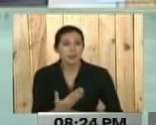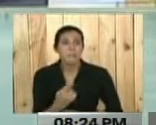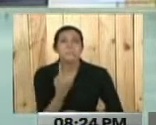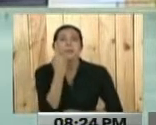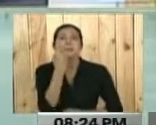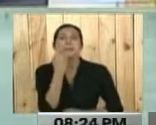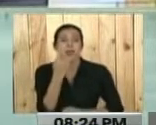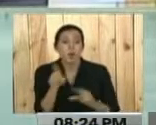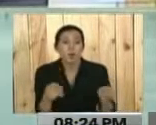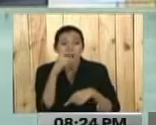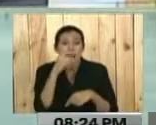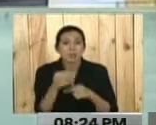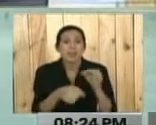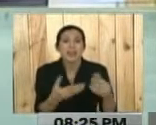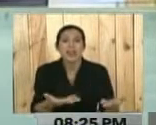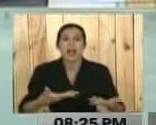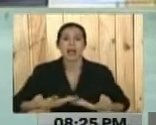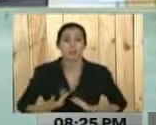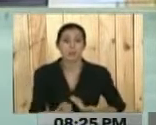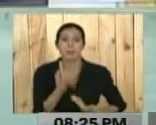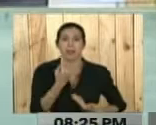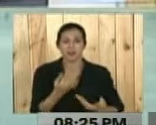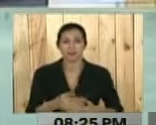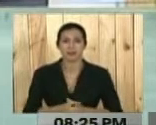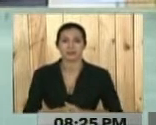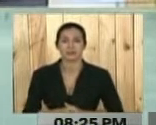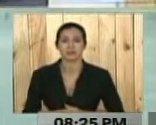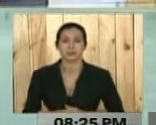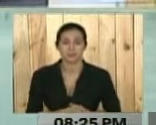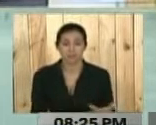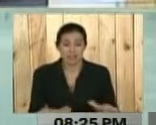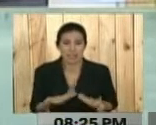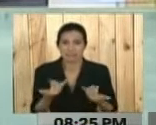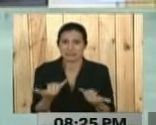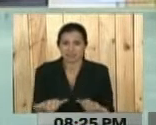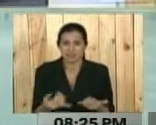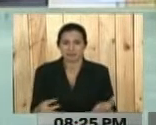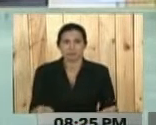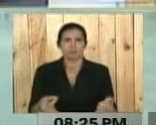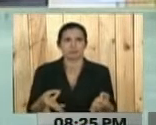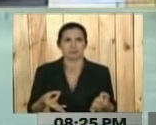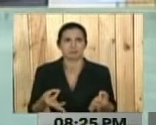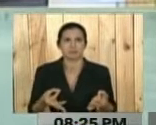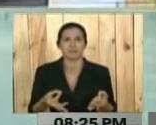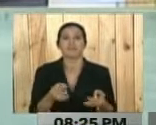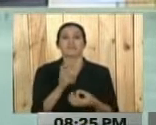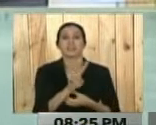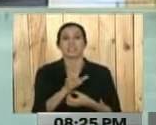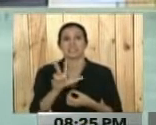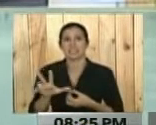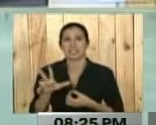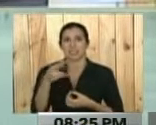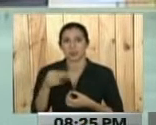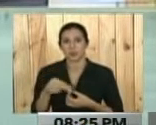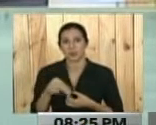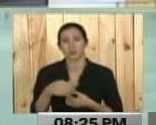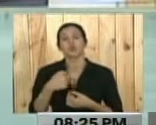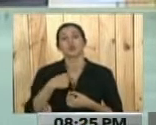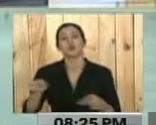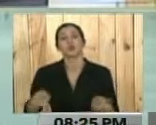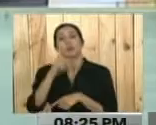de cumpleaños. Me está llegando adelantado, 23 de noviembre.